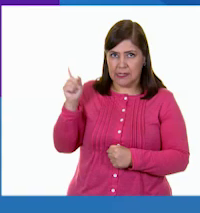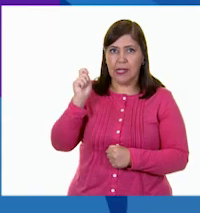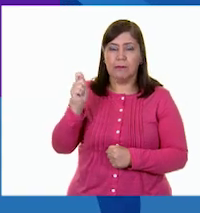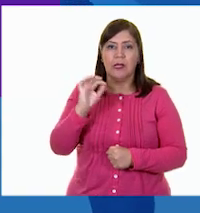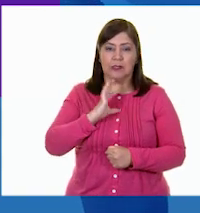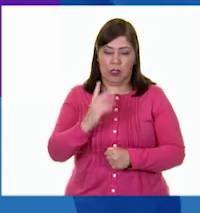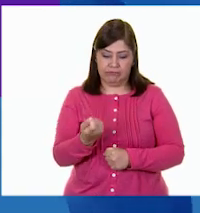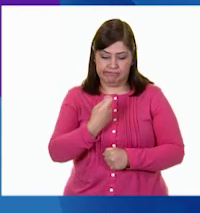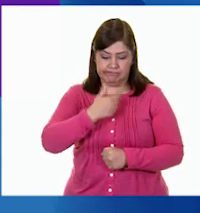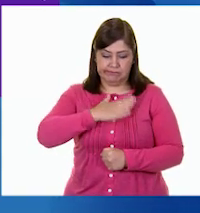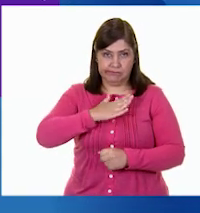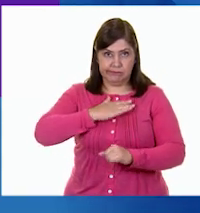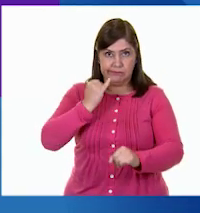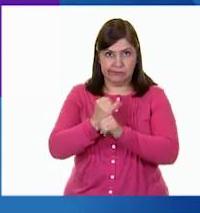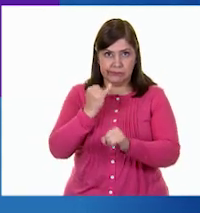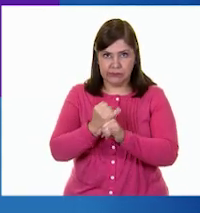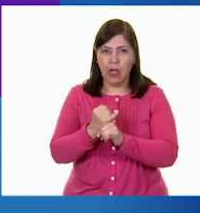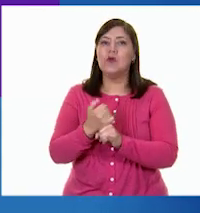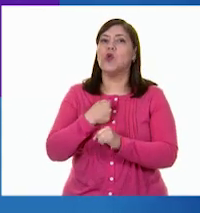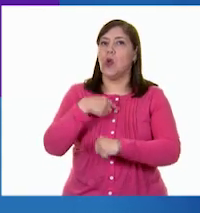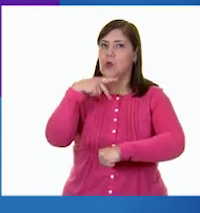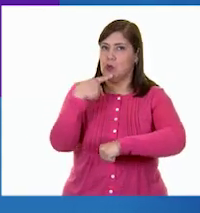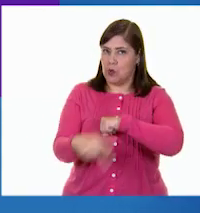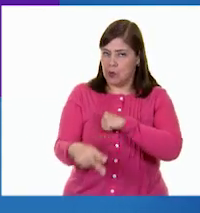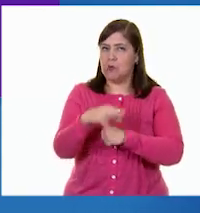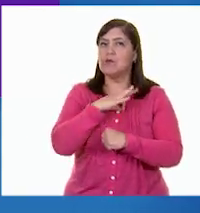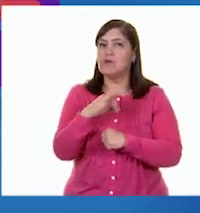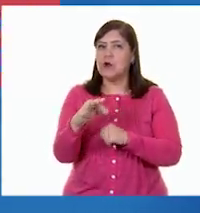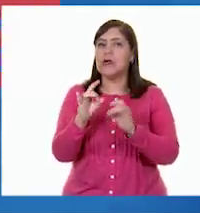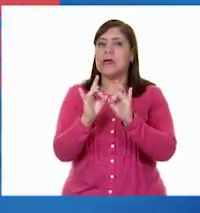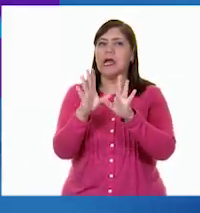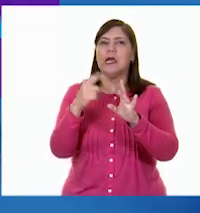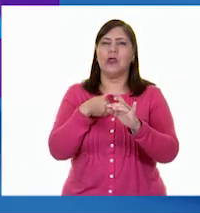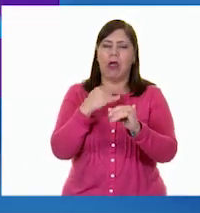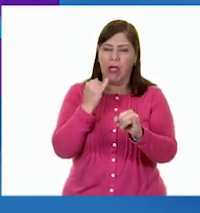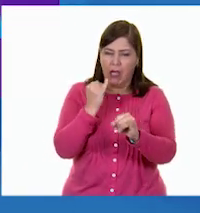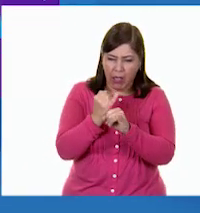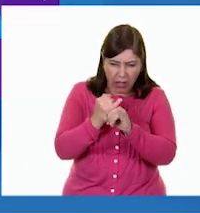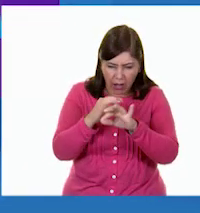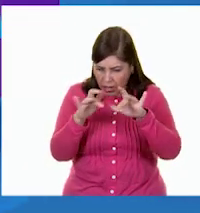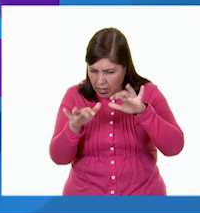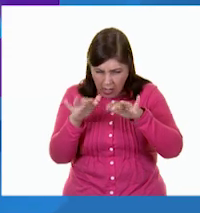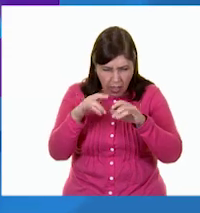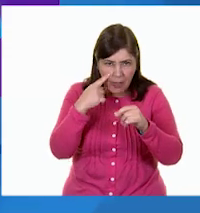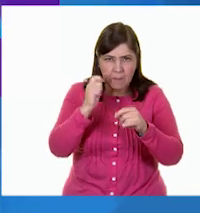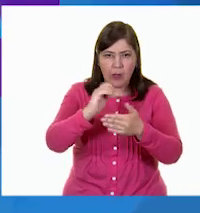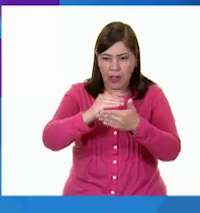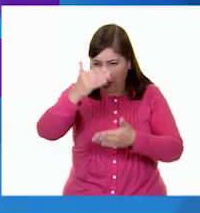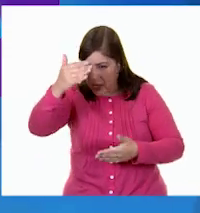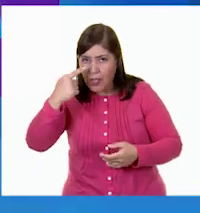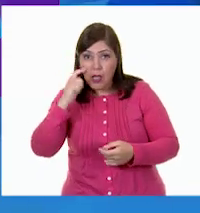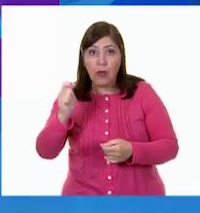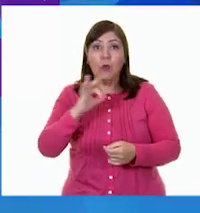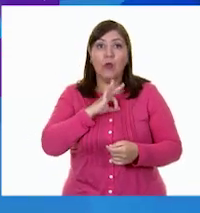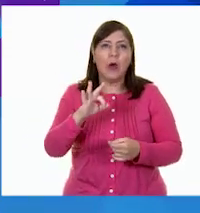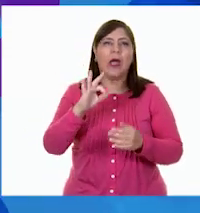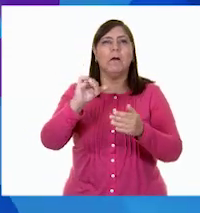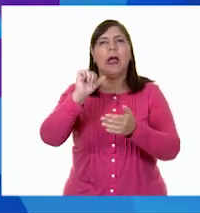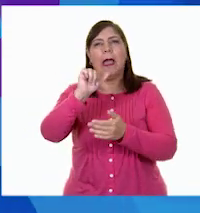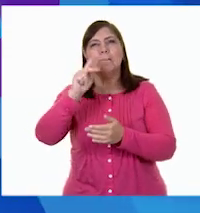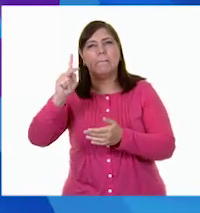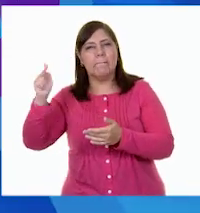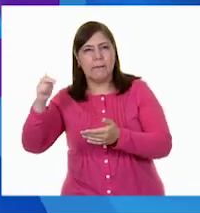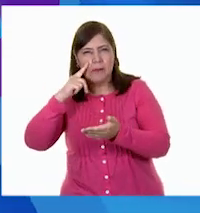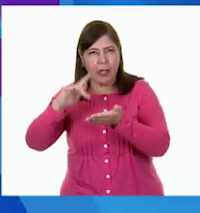yo digital puede estar corriendo peligro al momento de navegar por internet. Si al utilizar aplicaciones de mensajería